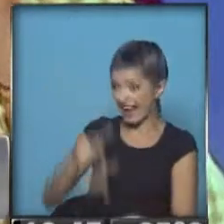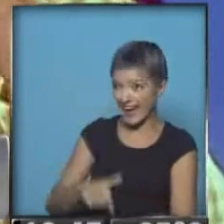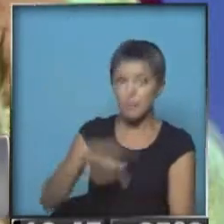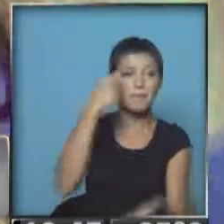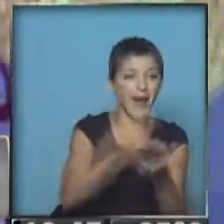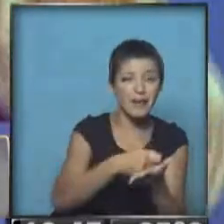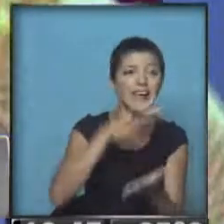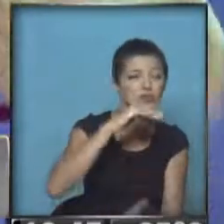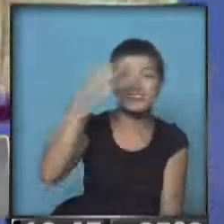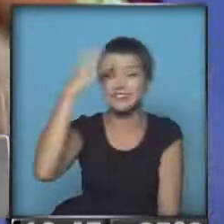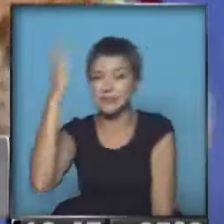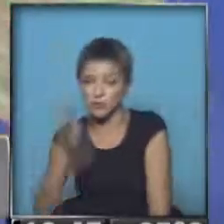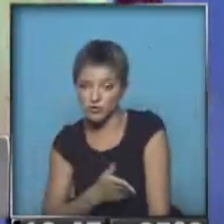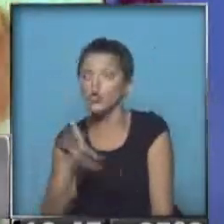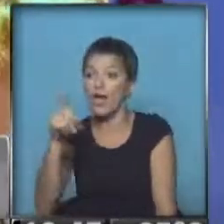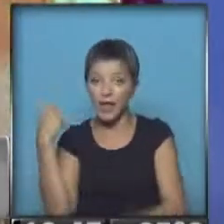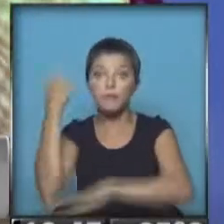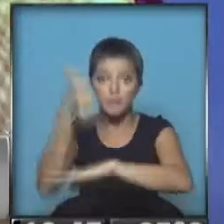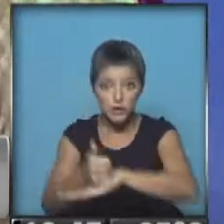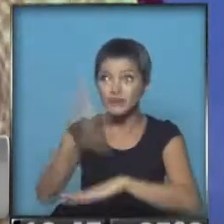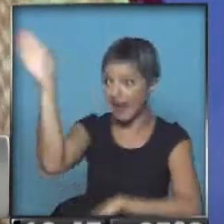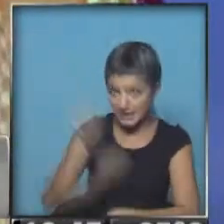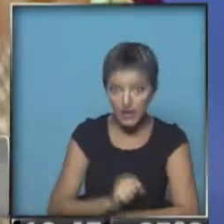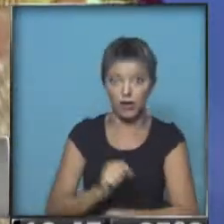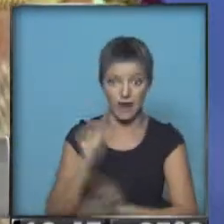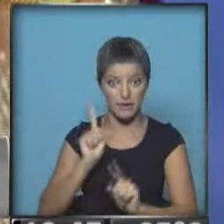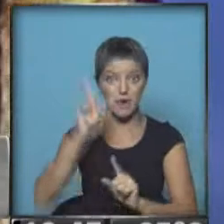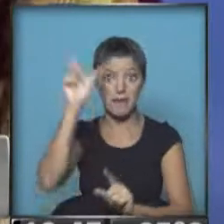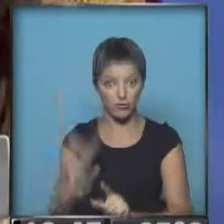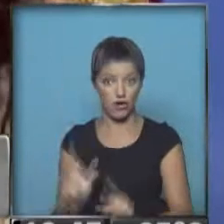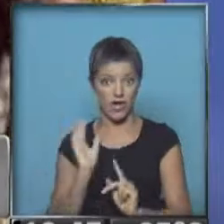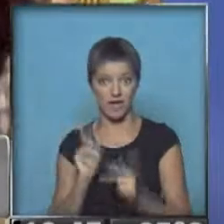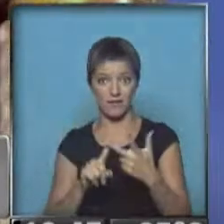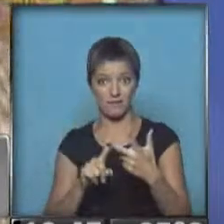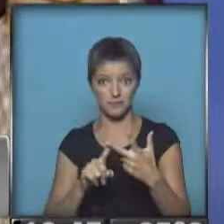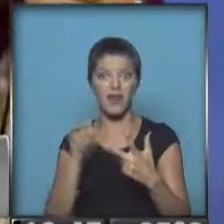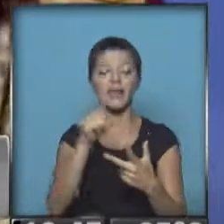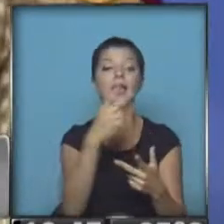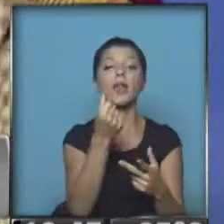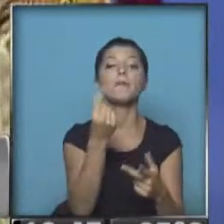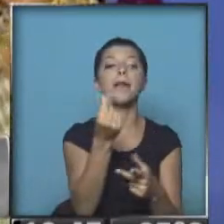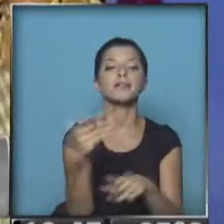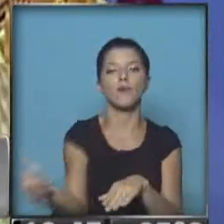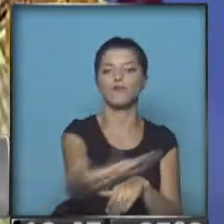14, al 15, vino, lo pusieron, lo trajeron para hacer la retirada.